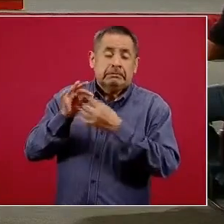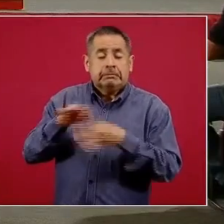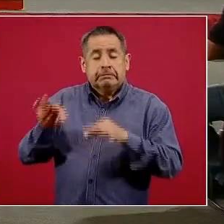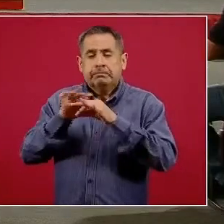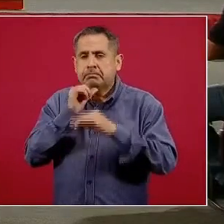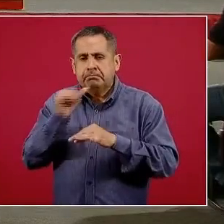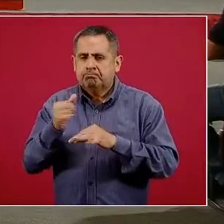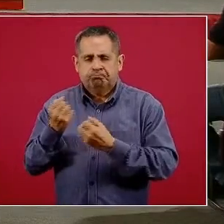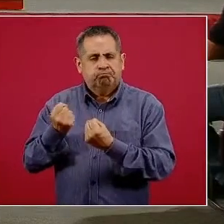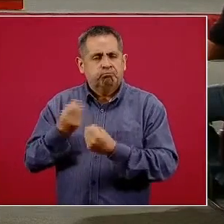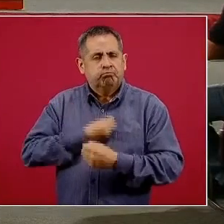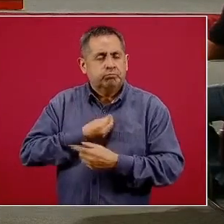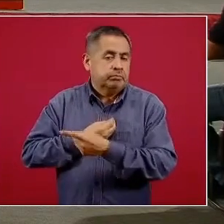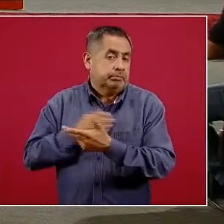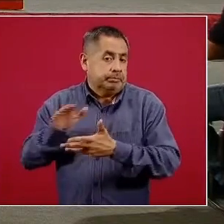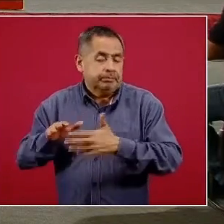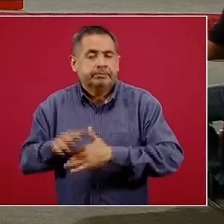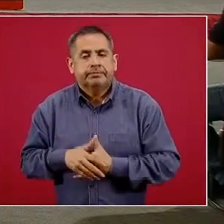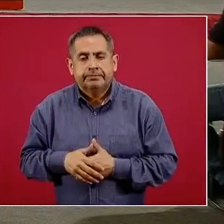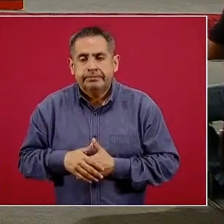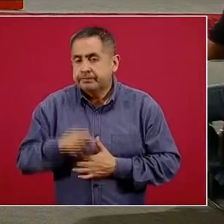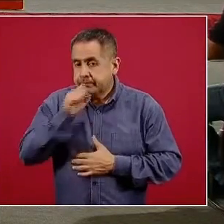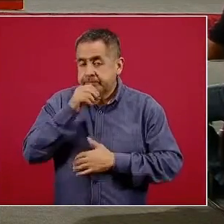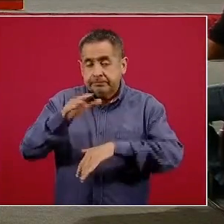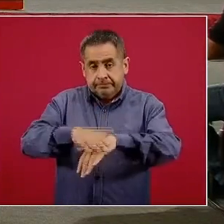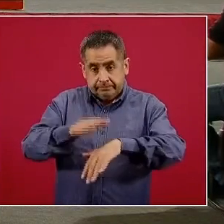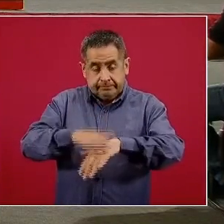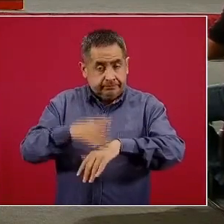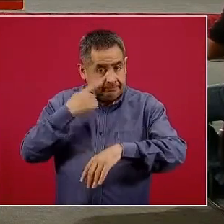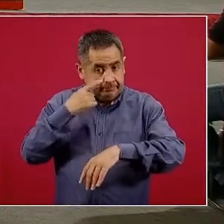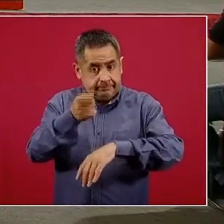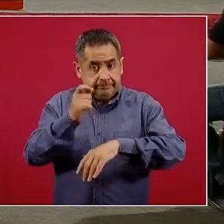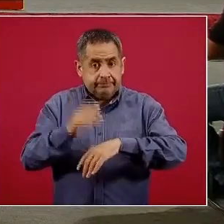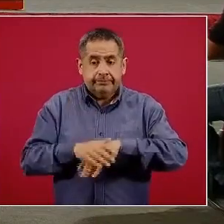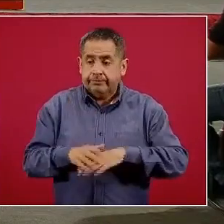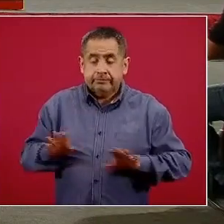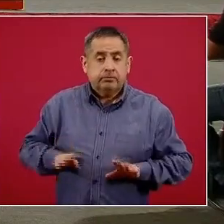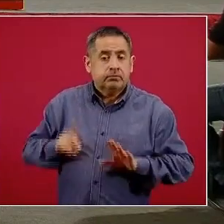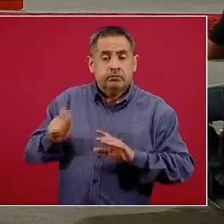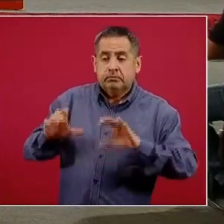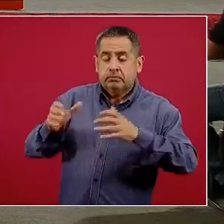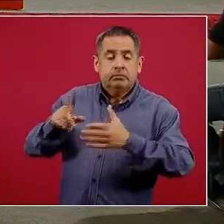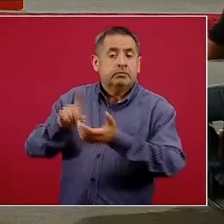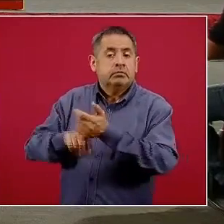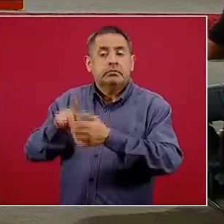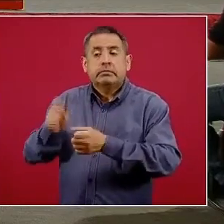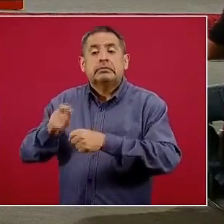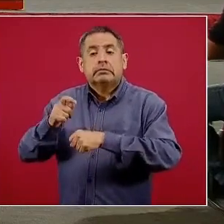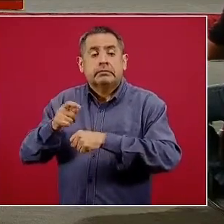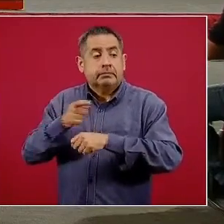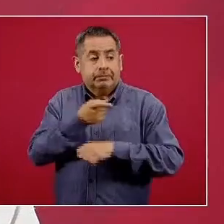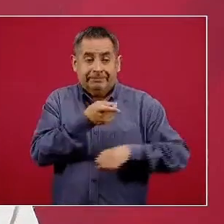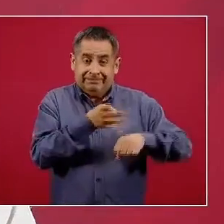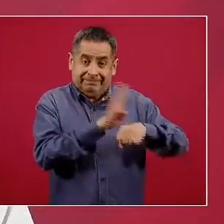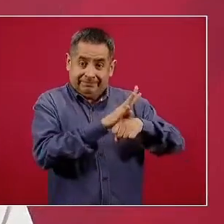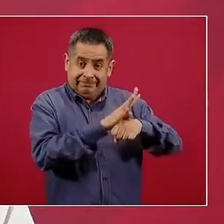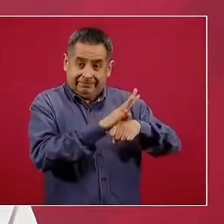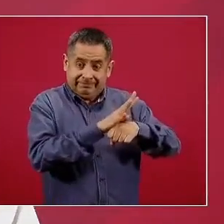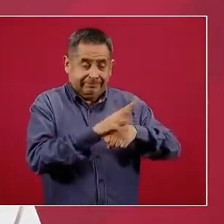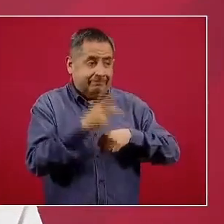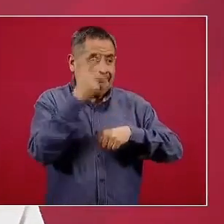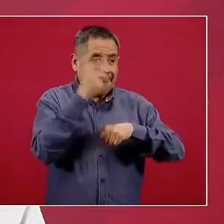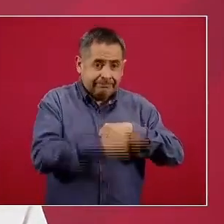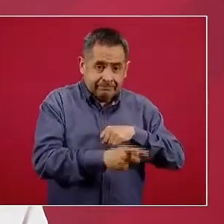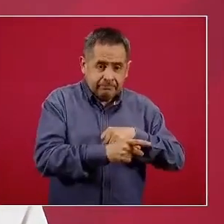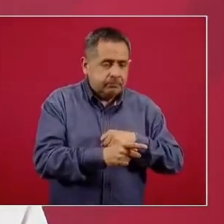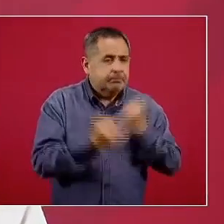alguno. También deben saber que las características que hacen más riesgoso a COVID-19 son las mismas que